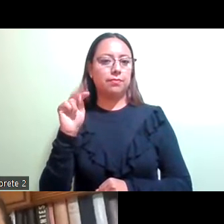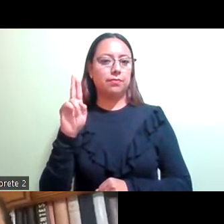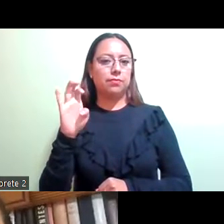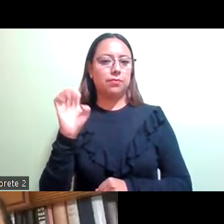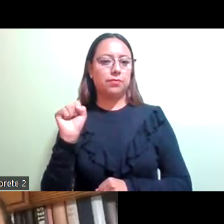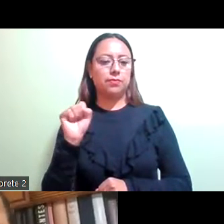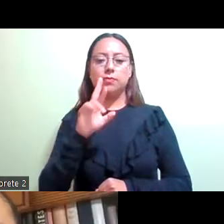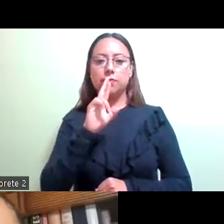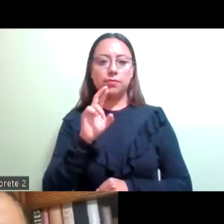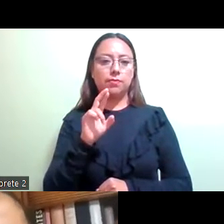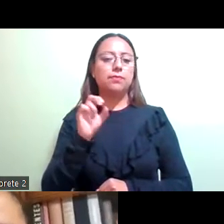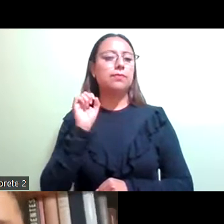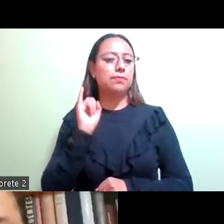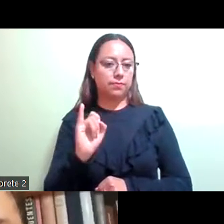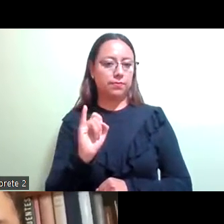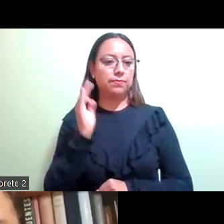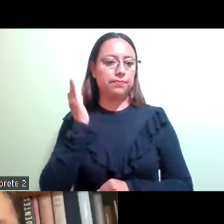Valentina Batres, a favor.